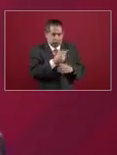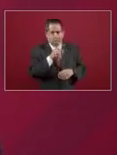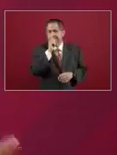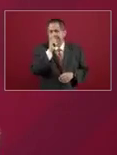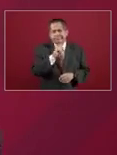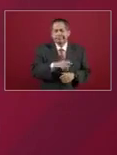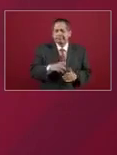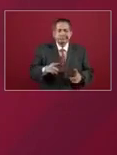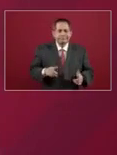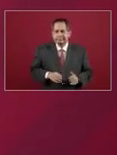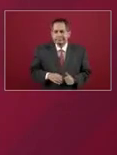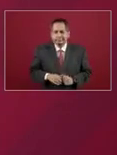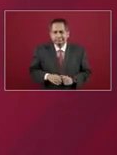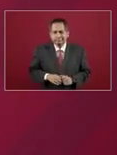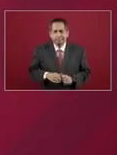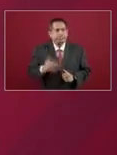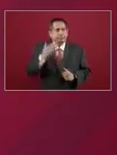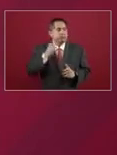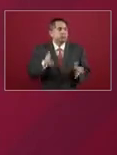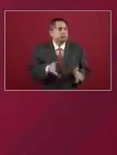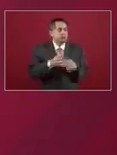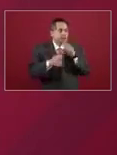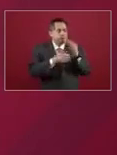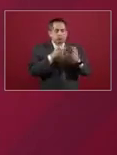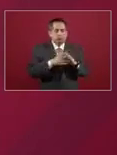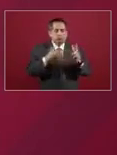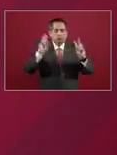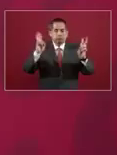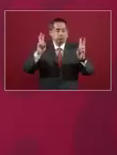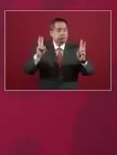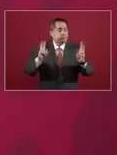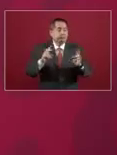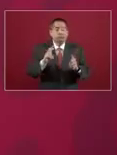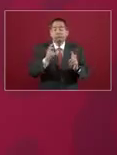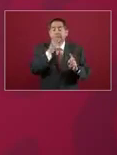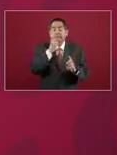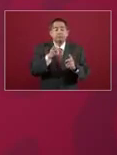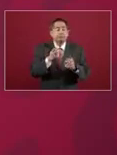fueron promovidos por la llamada sociedad civil